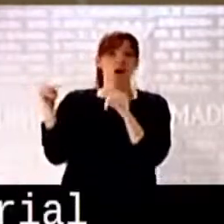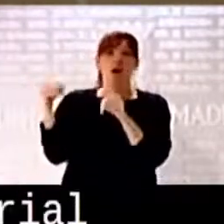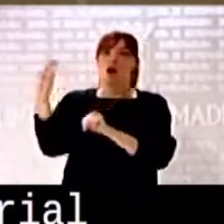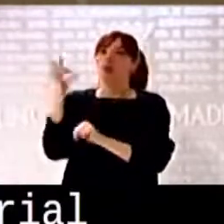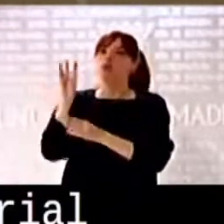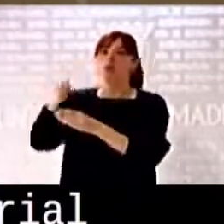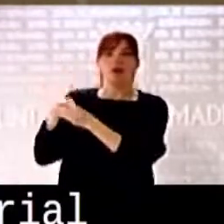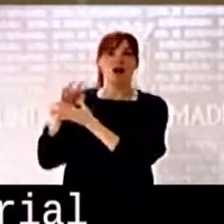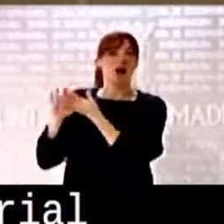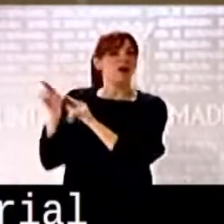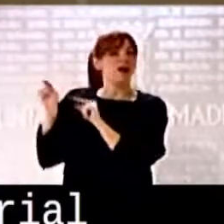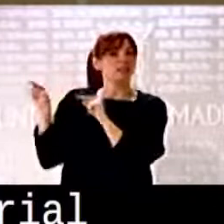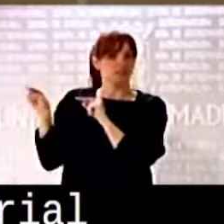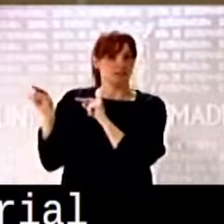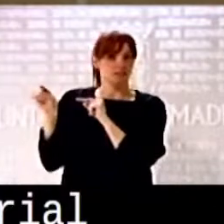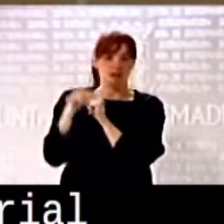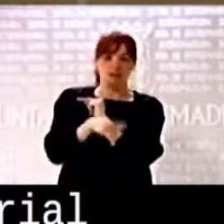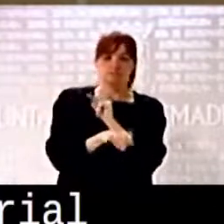en el Consejo Interterritorial,